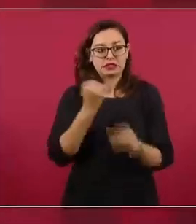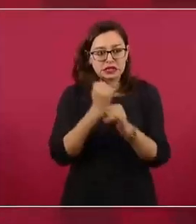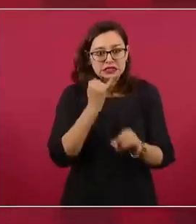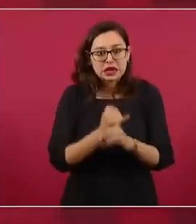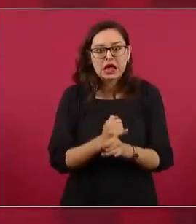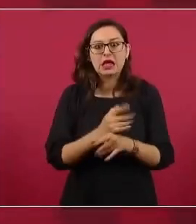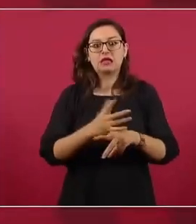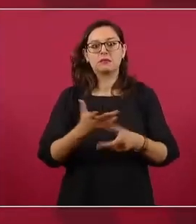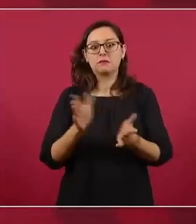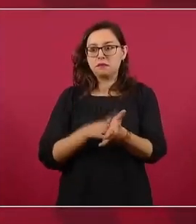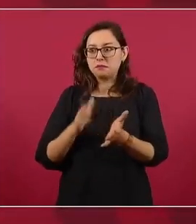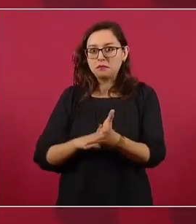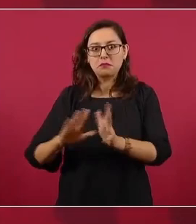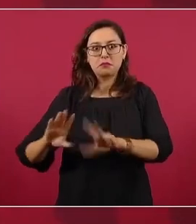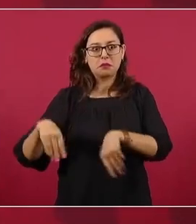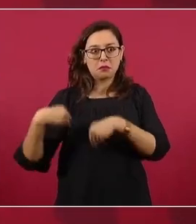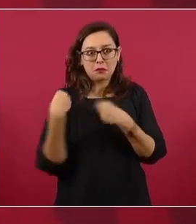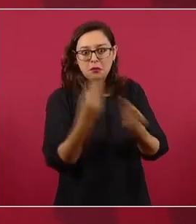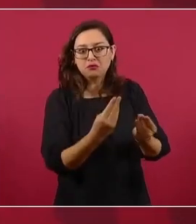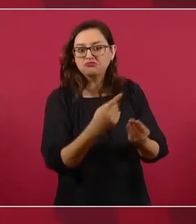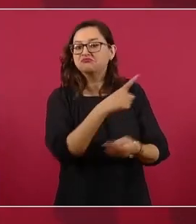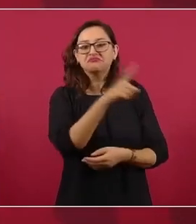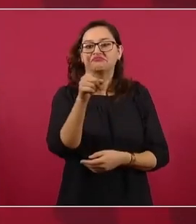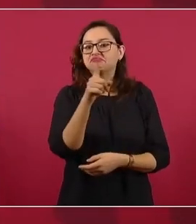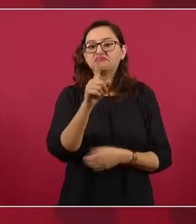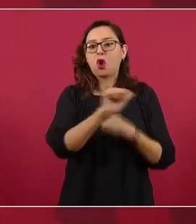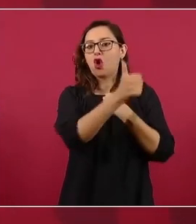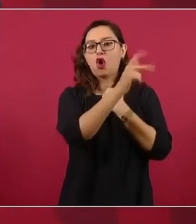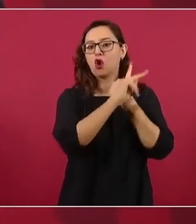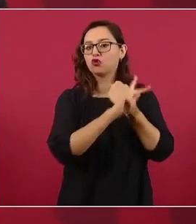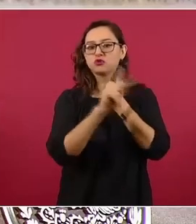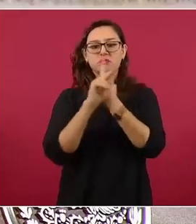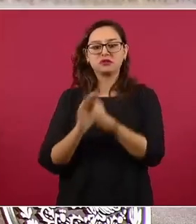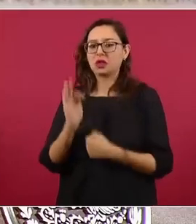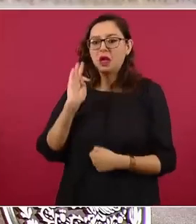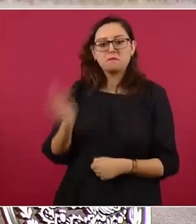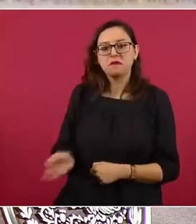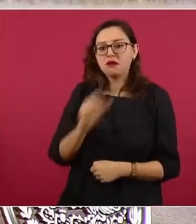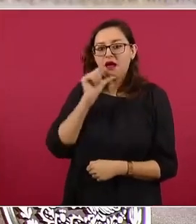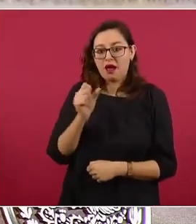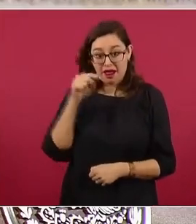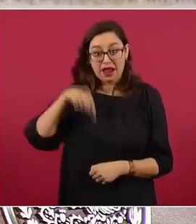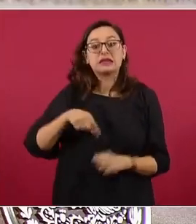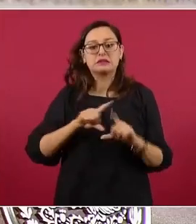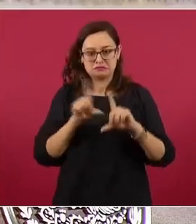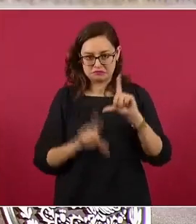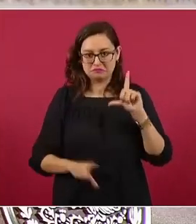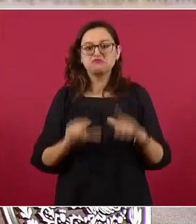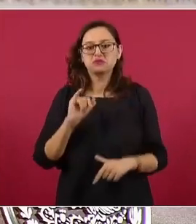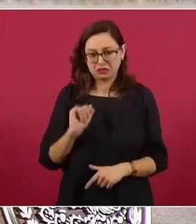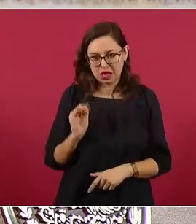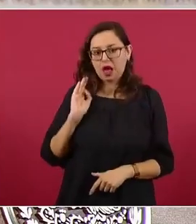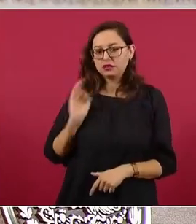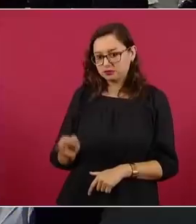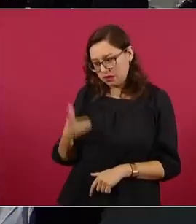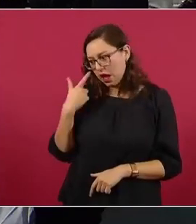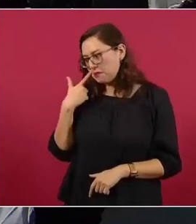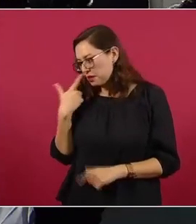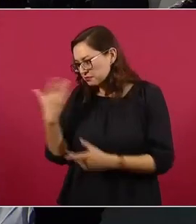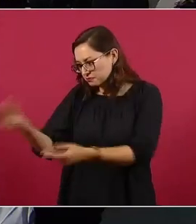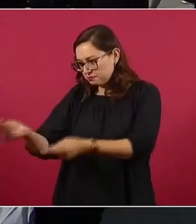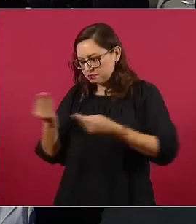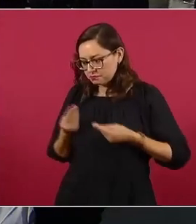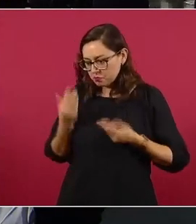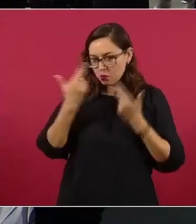través de papel, y se corresponde. Se toman en cuenta,